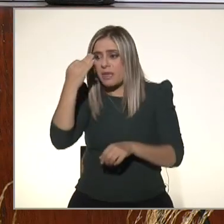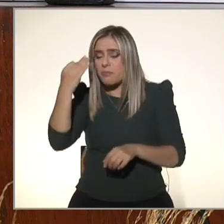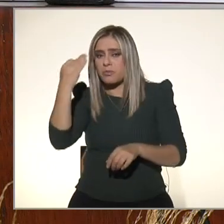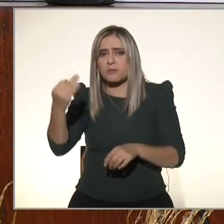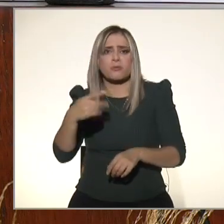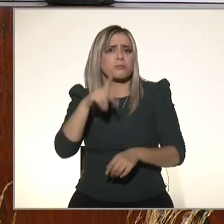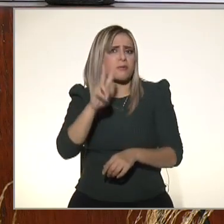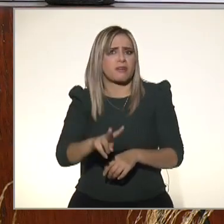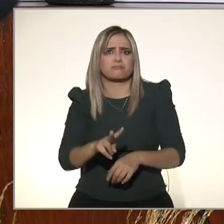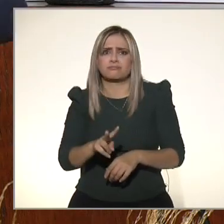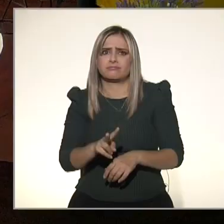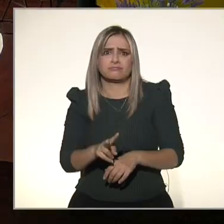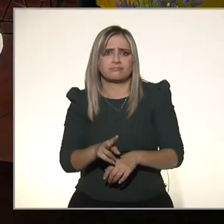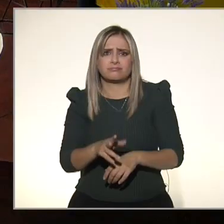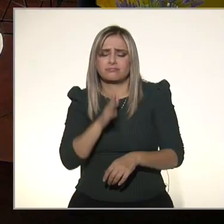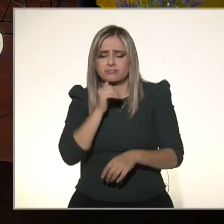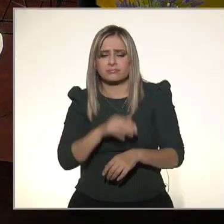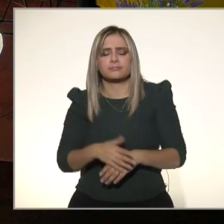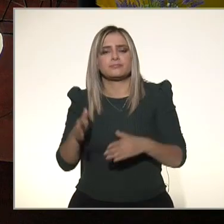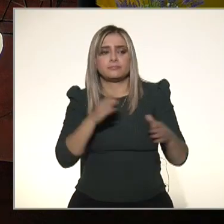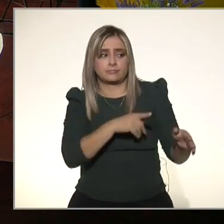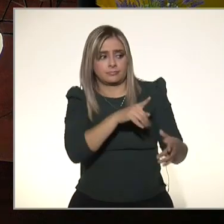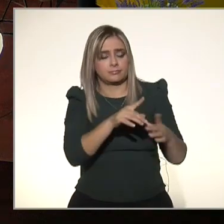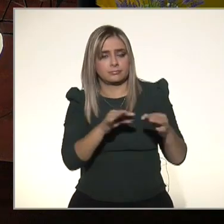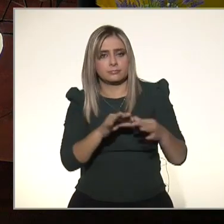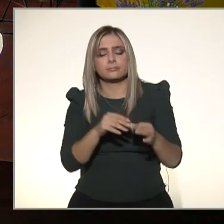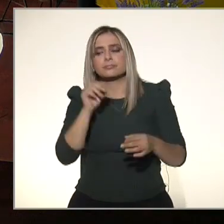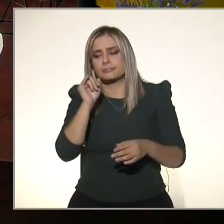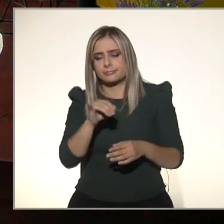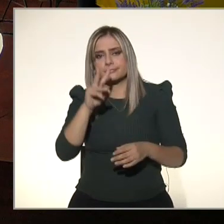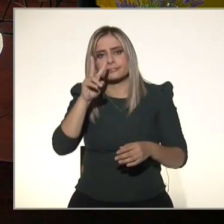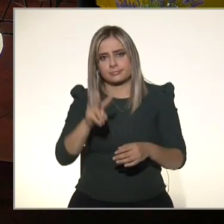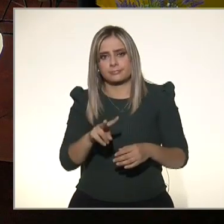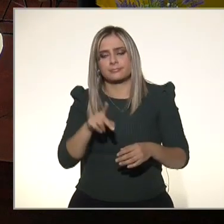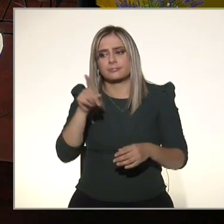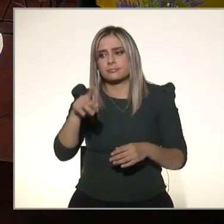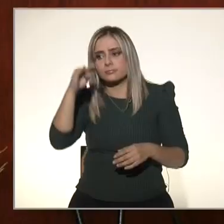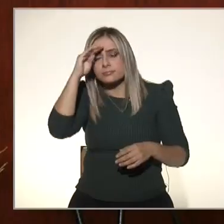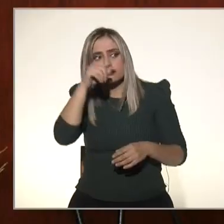a comentar algo? Sí, bueno, nada más brevemente que justamente no hay que tenerlo como